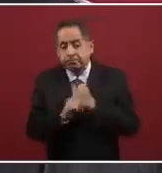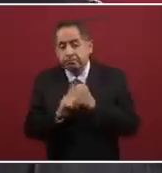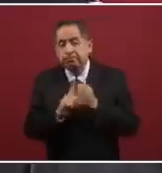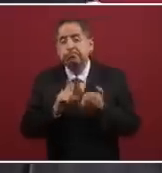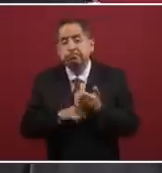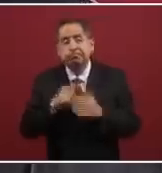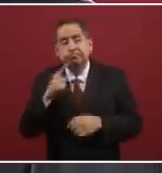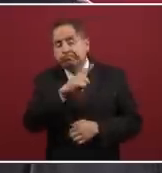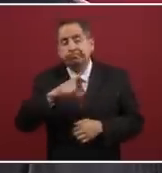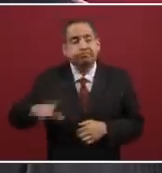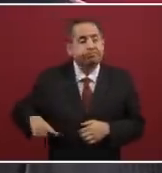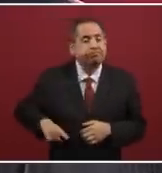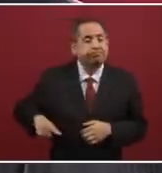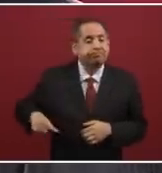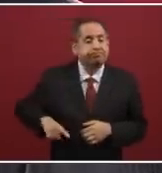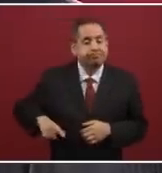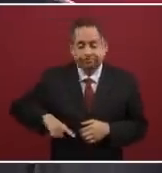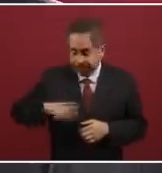gobierno,